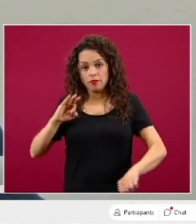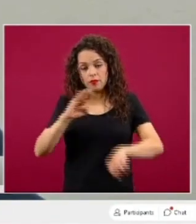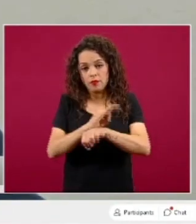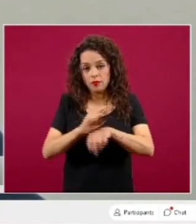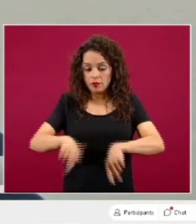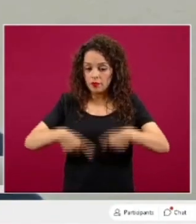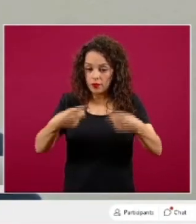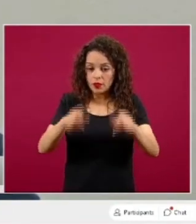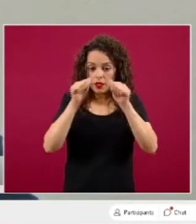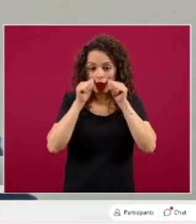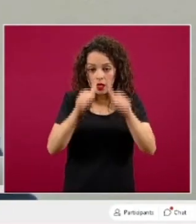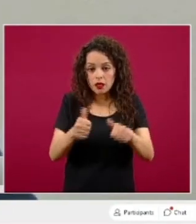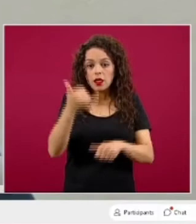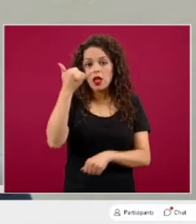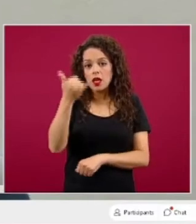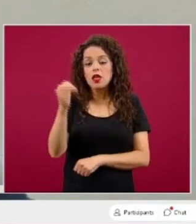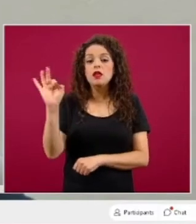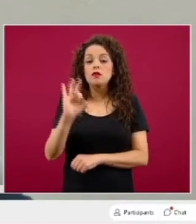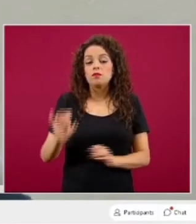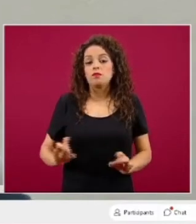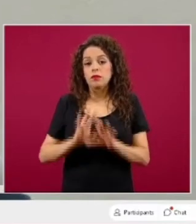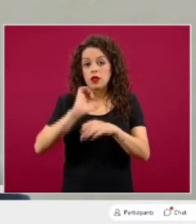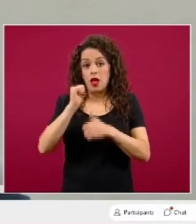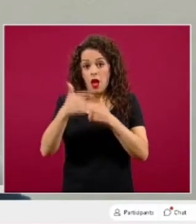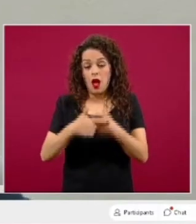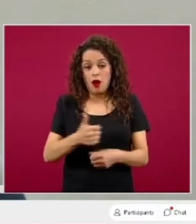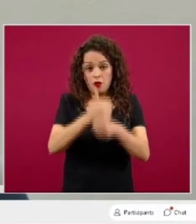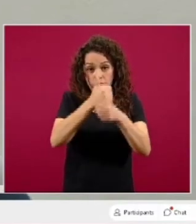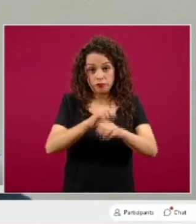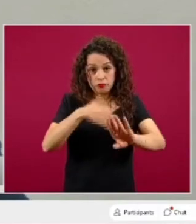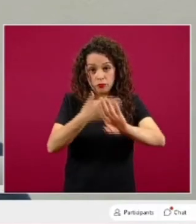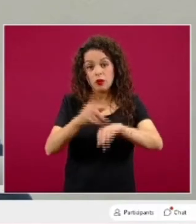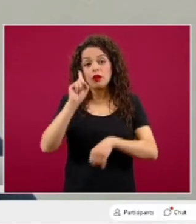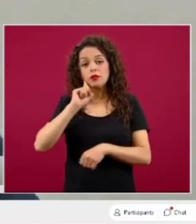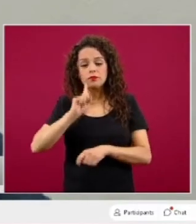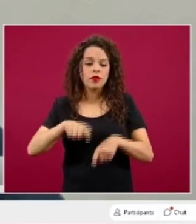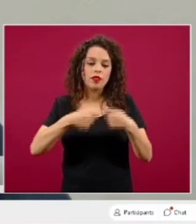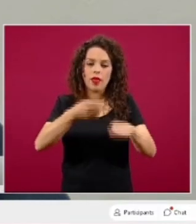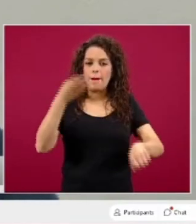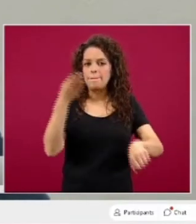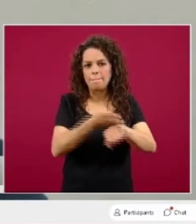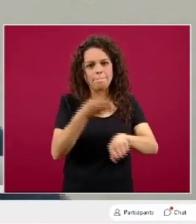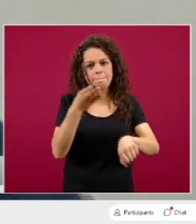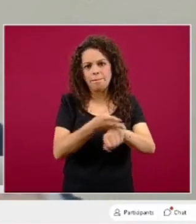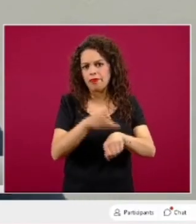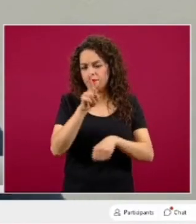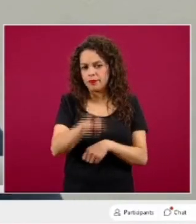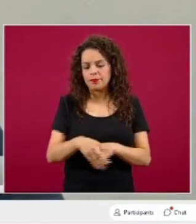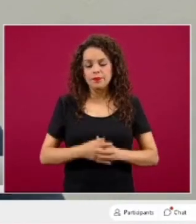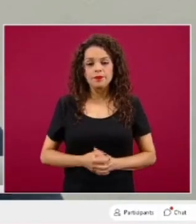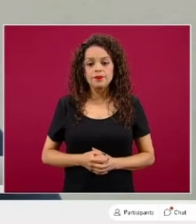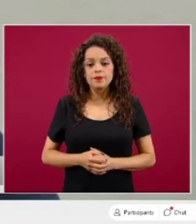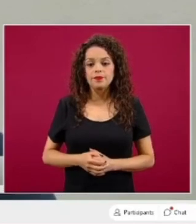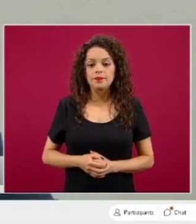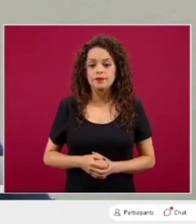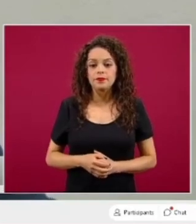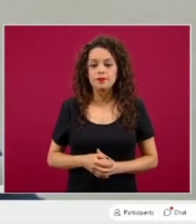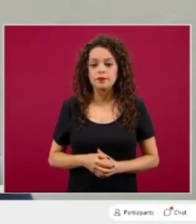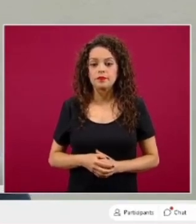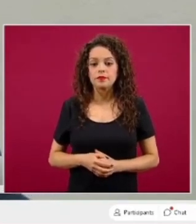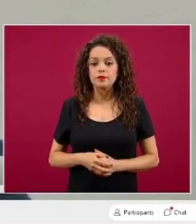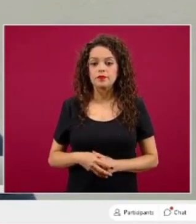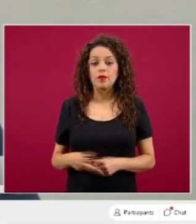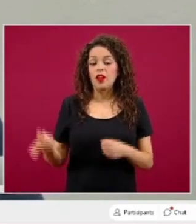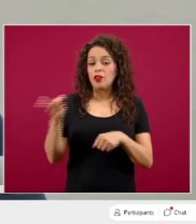atención, sanción y erradicación de la violencia y de las violencias. Todos los días acompañamos a las mujeres que alzan